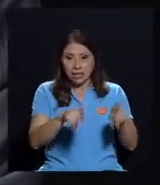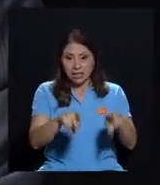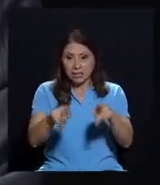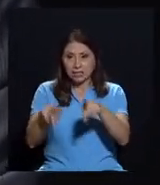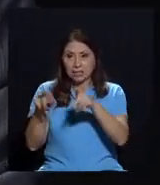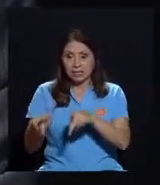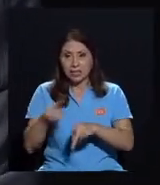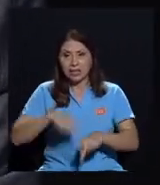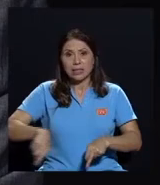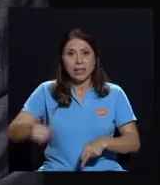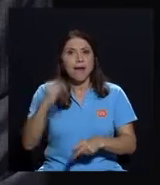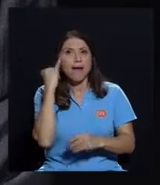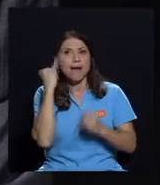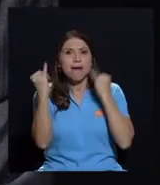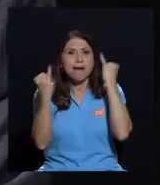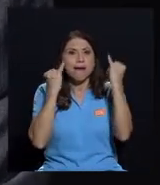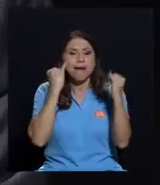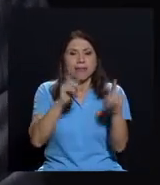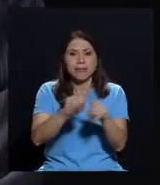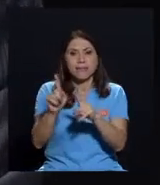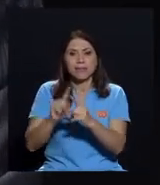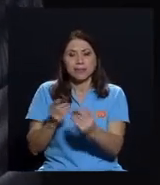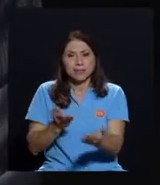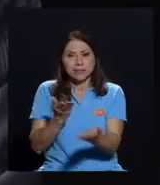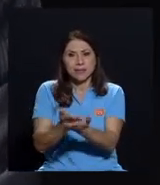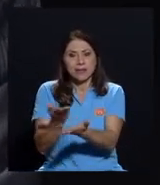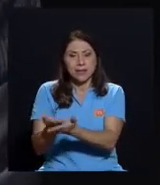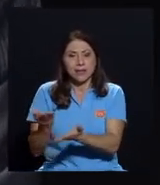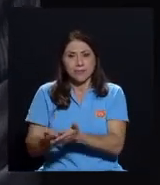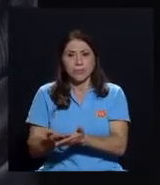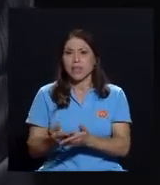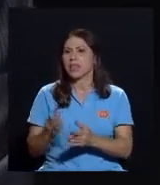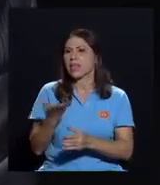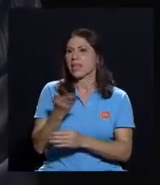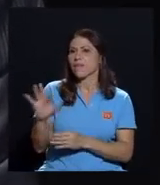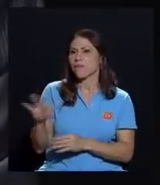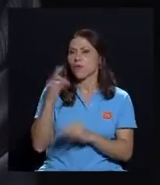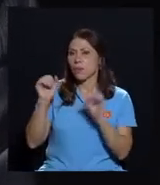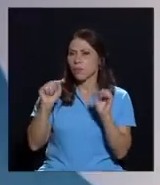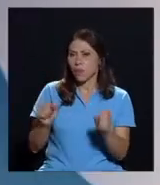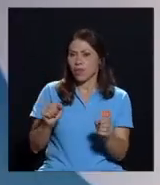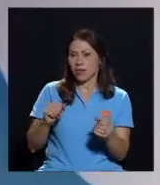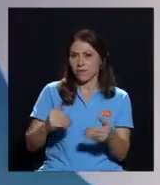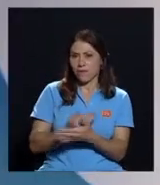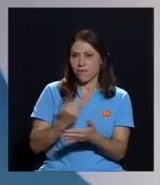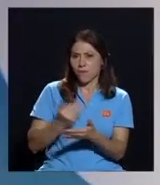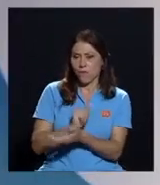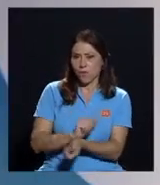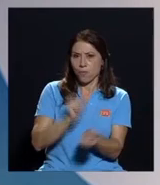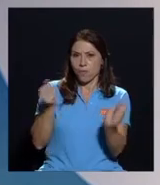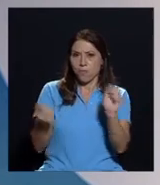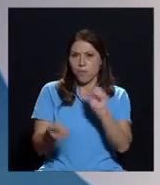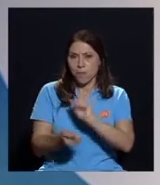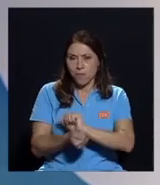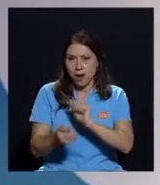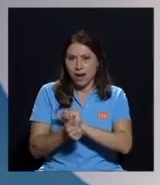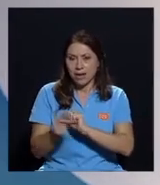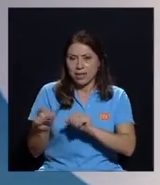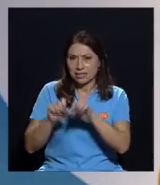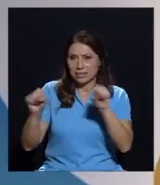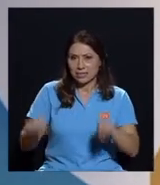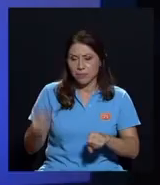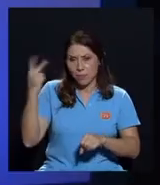de ideas en ese sentido cuál sería el mecanismo para gestionar la reforma política que usted plantea pueden ser mecanismos porque estos son como